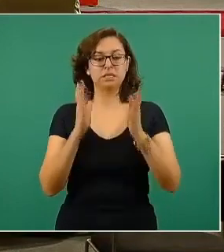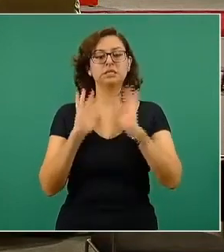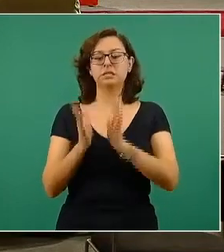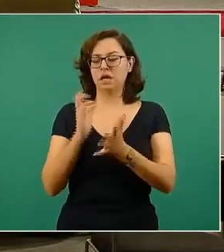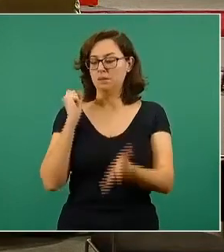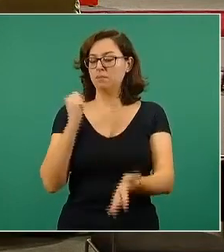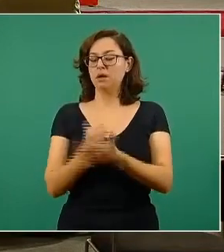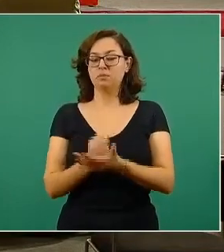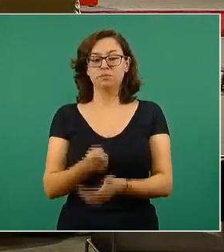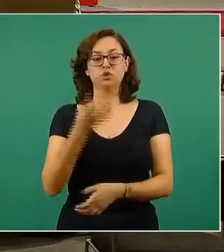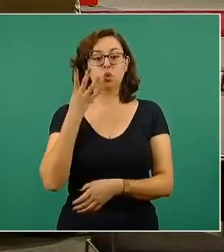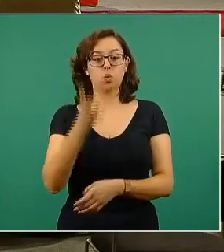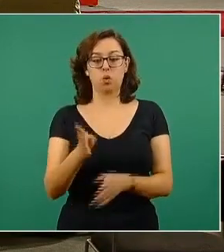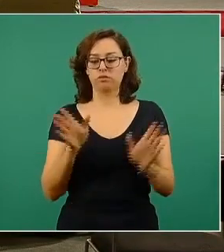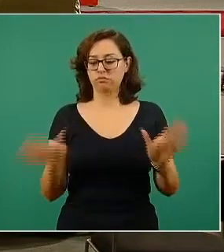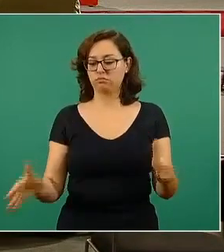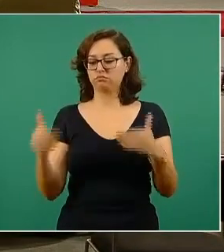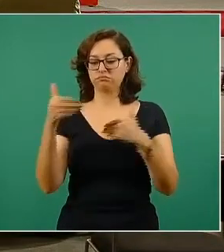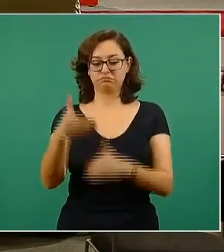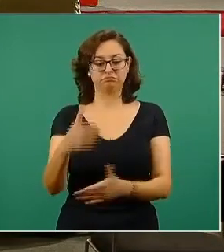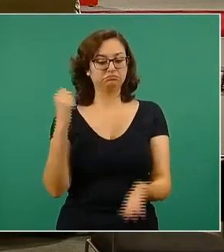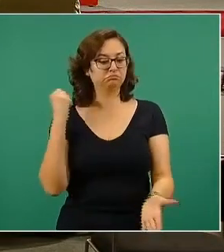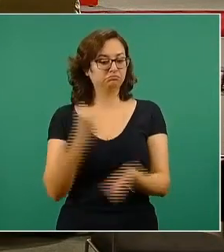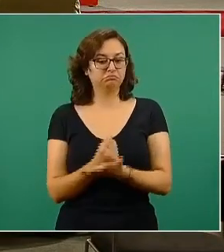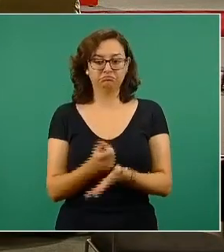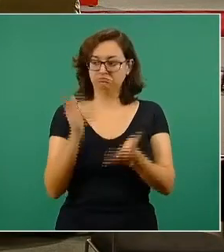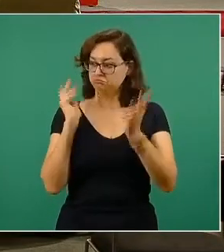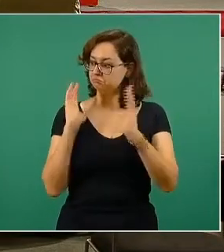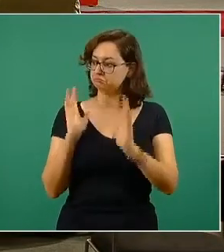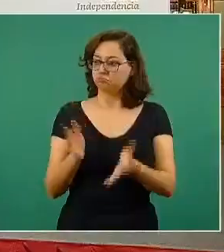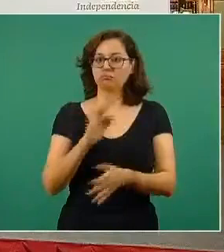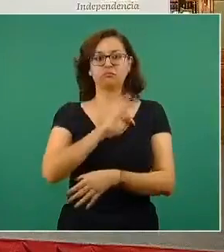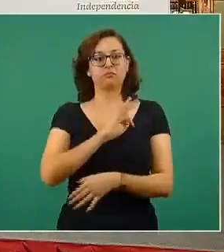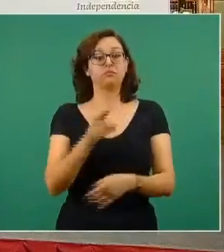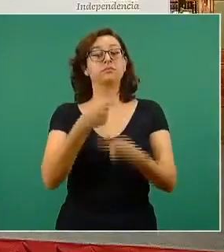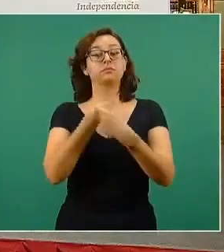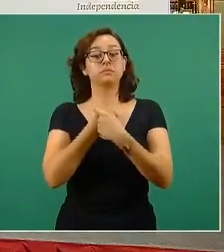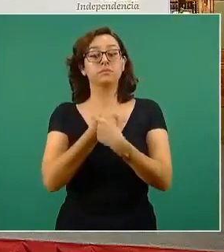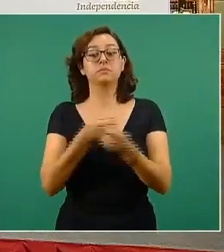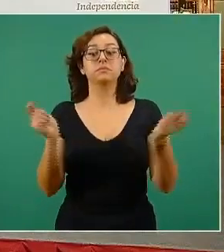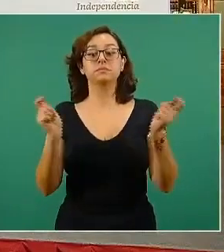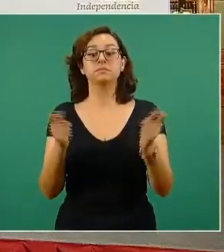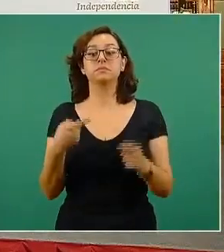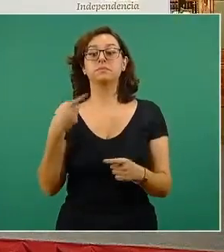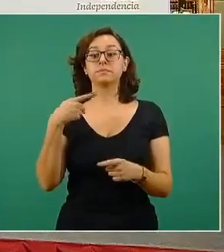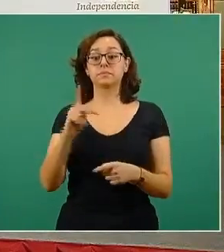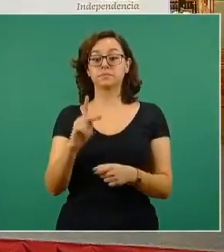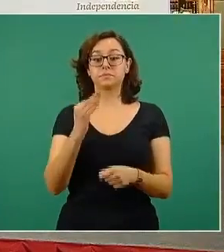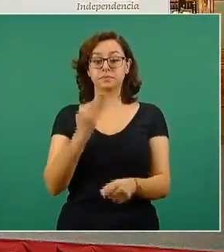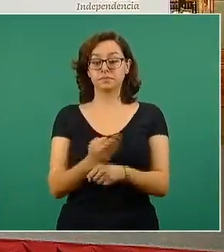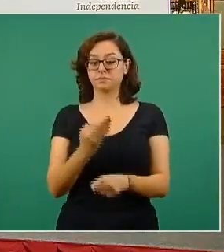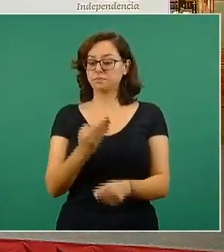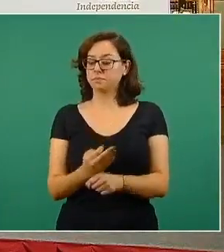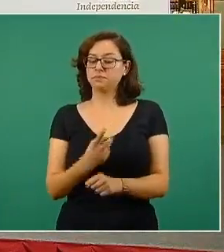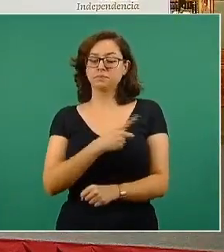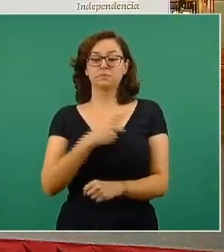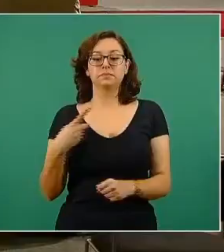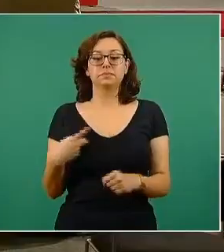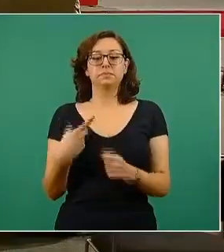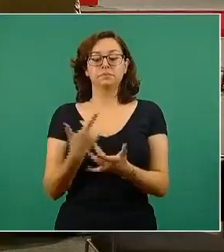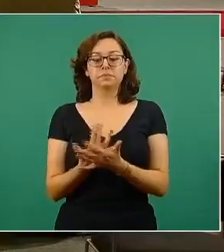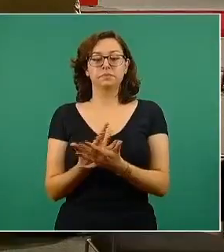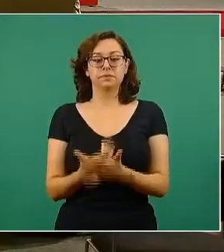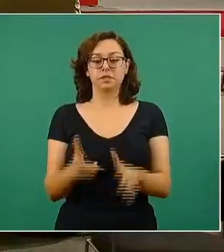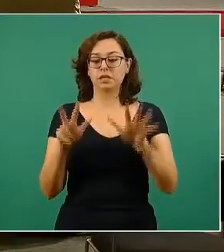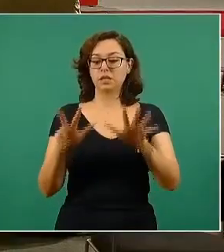lotes desde hace una semana, un poco más de una semana, y lo que está ahorita transcurriendo son 18 días